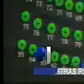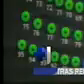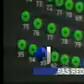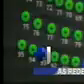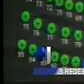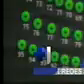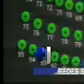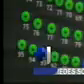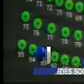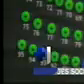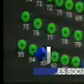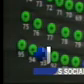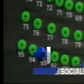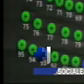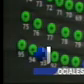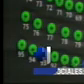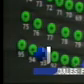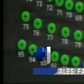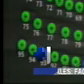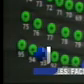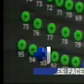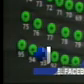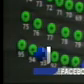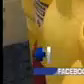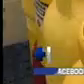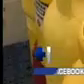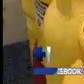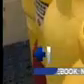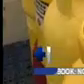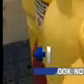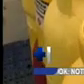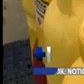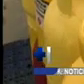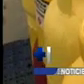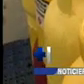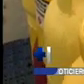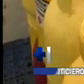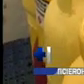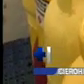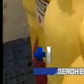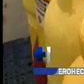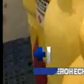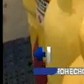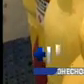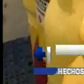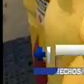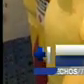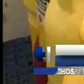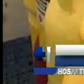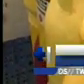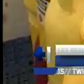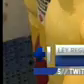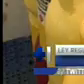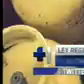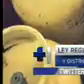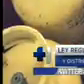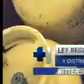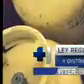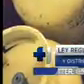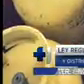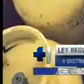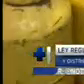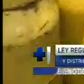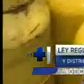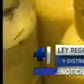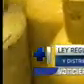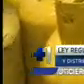Con 80 votos fue aprobada la reforma a la Ley Reguladora de Depósito, Transporte y Distribución de Productos de Petróleo